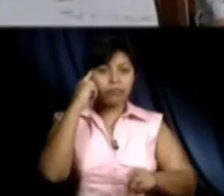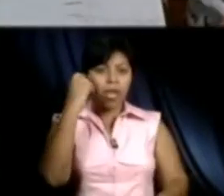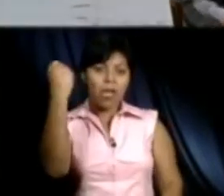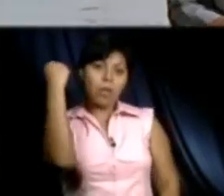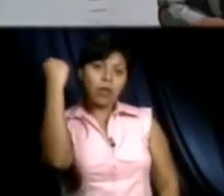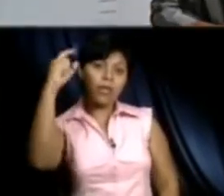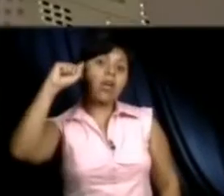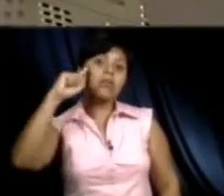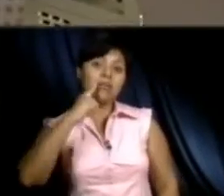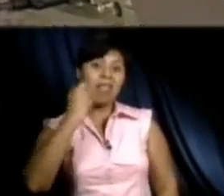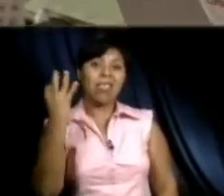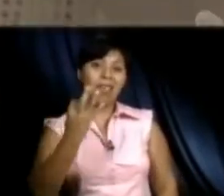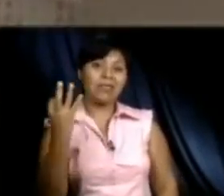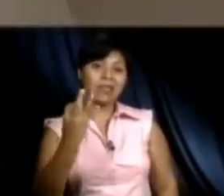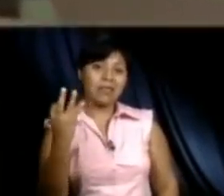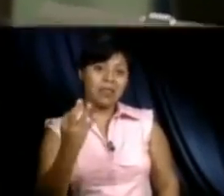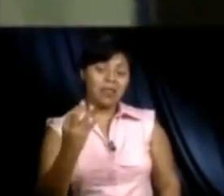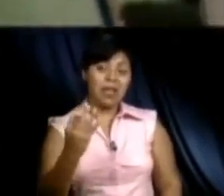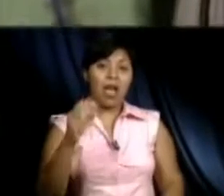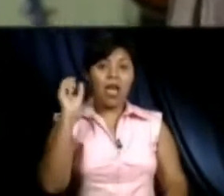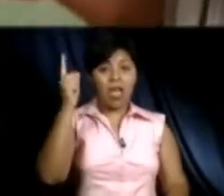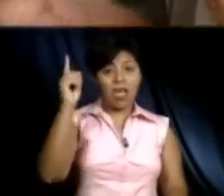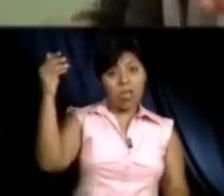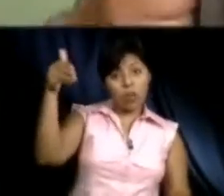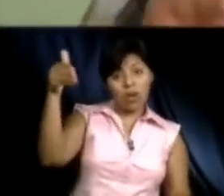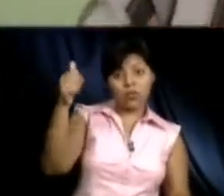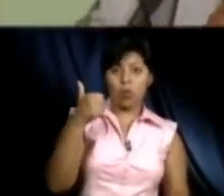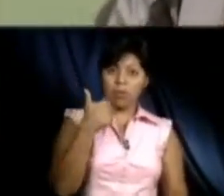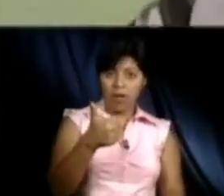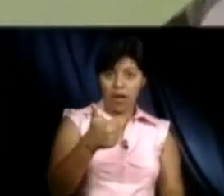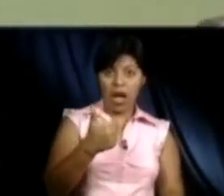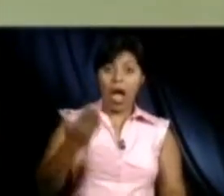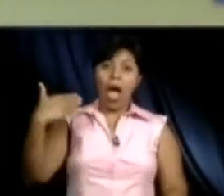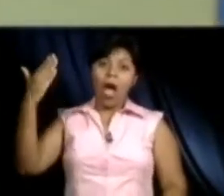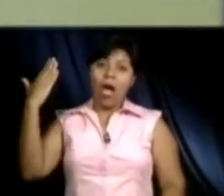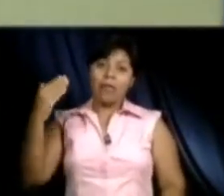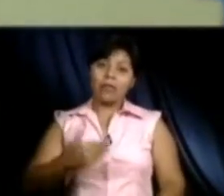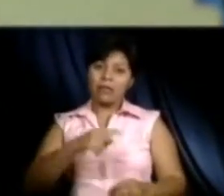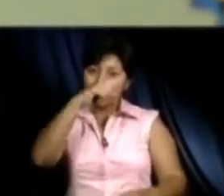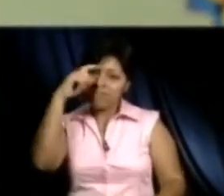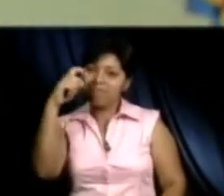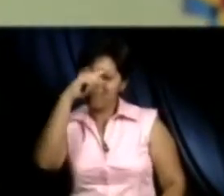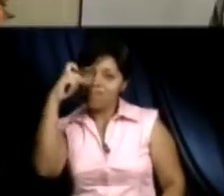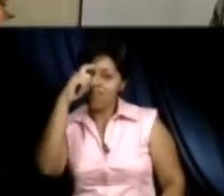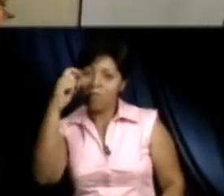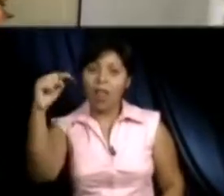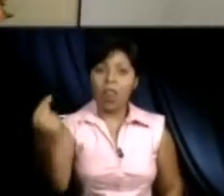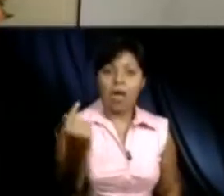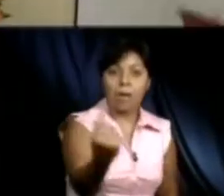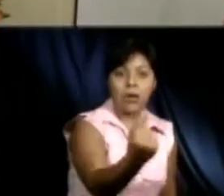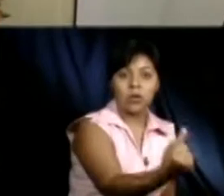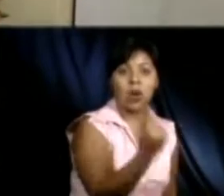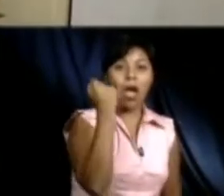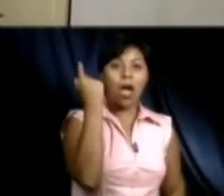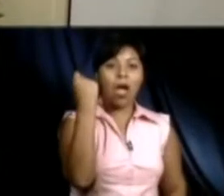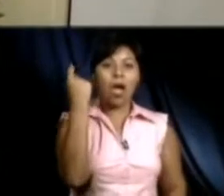es importante que las personas sordas se integren a un proceso educativo. Pero antes asegura se tiene que trabajar en la sensibilización